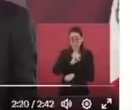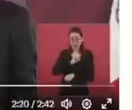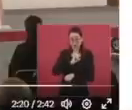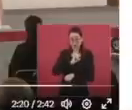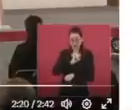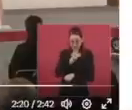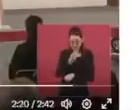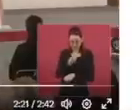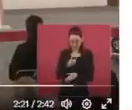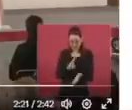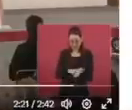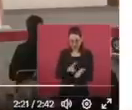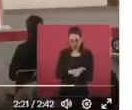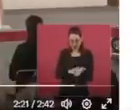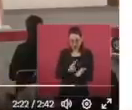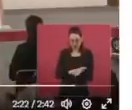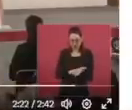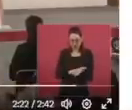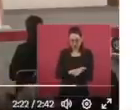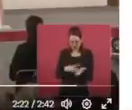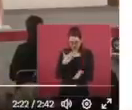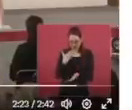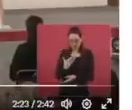¿Es válido?